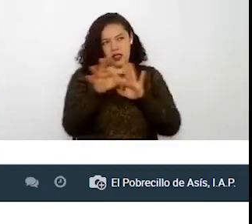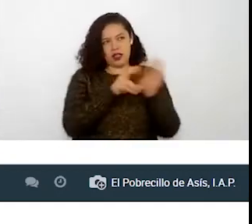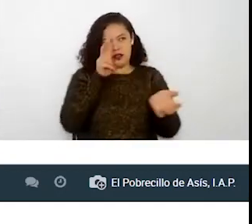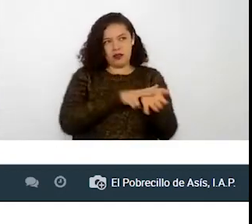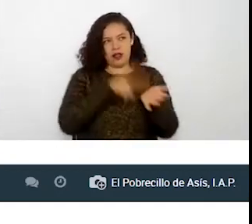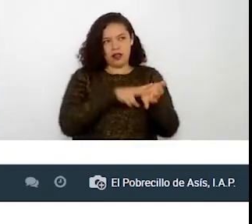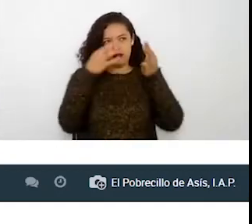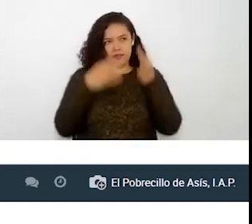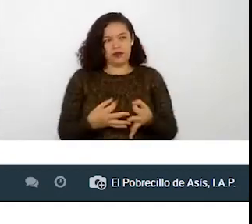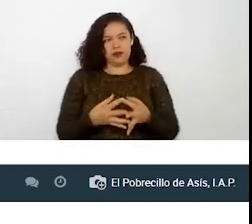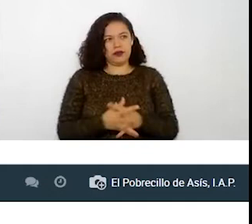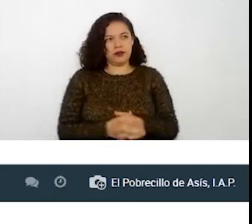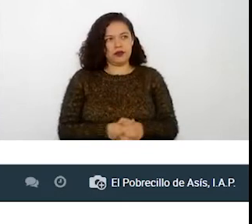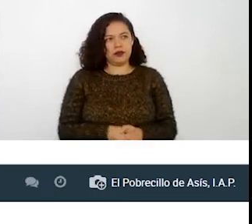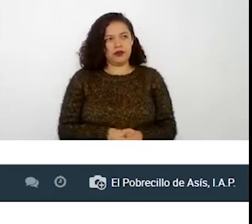oficial